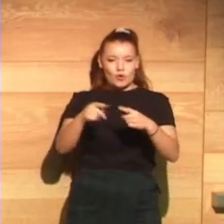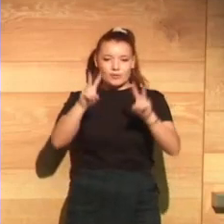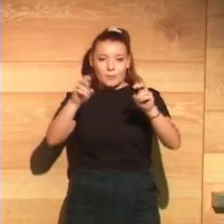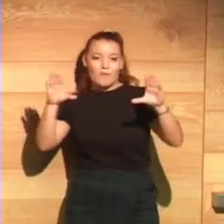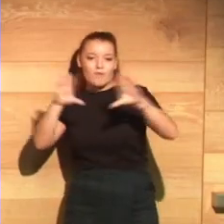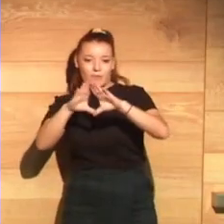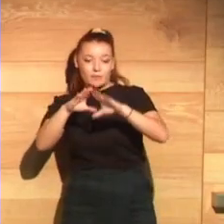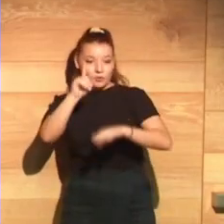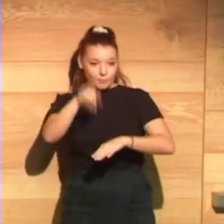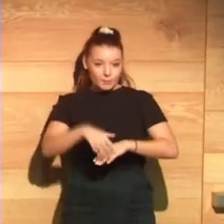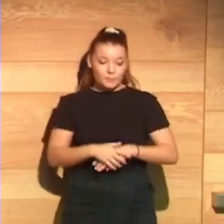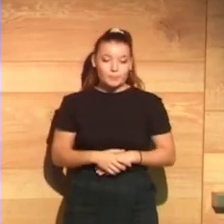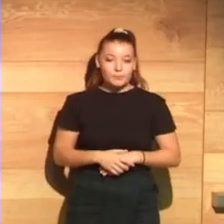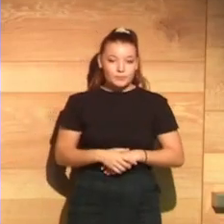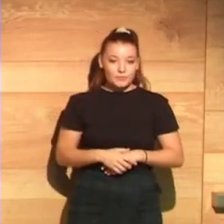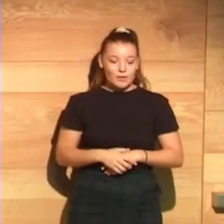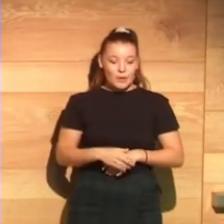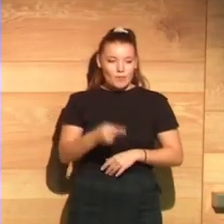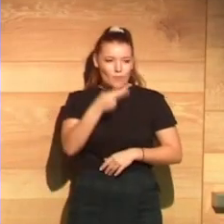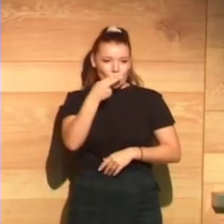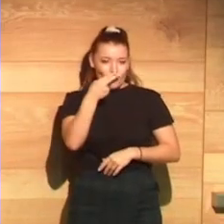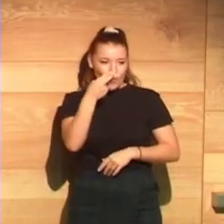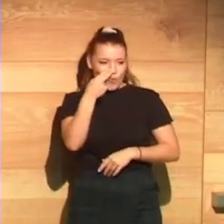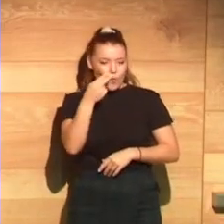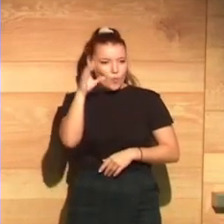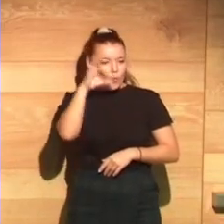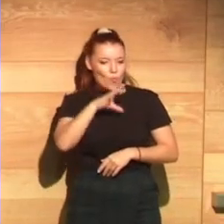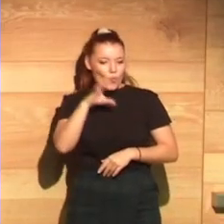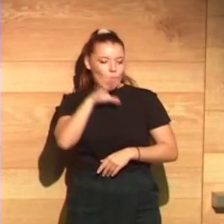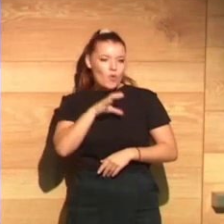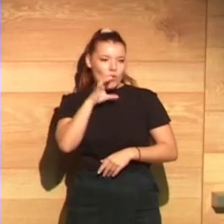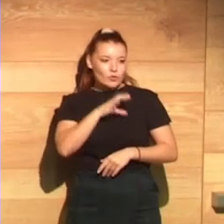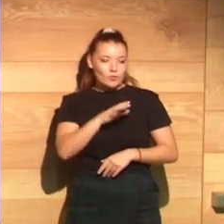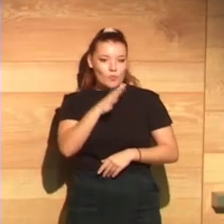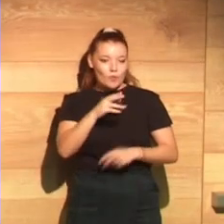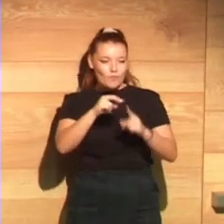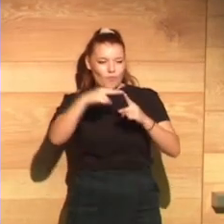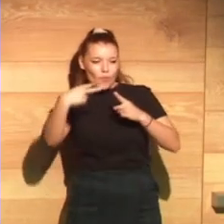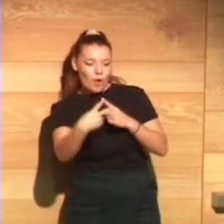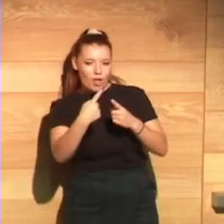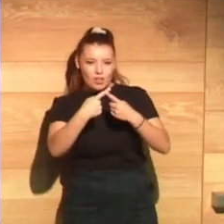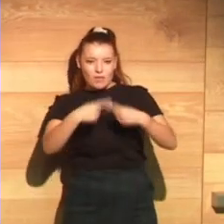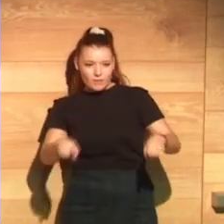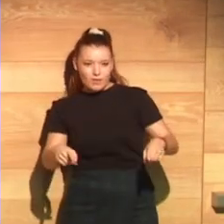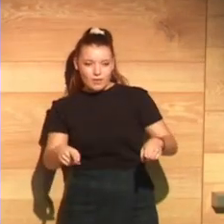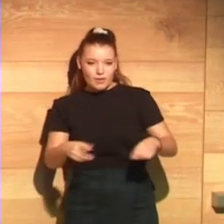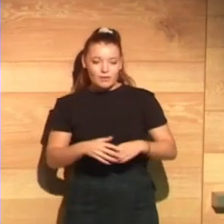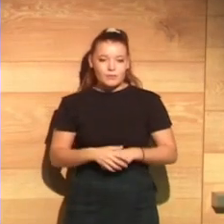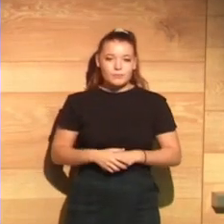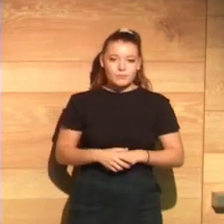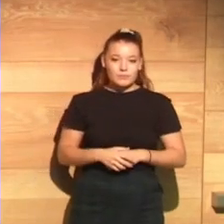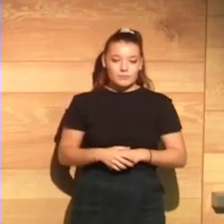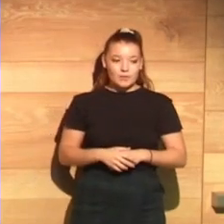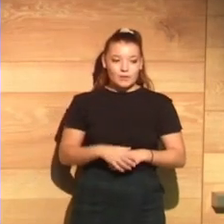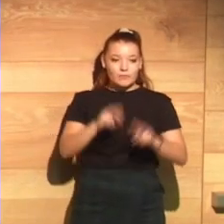el feminismo también, y claro, es curioso que la mirada ahora sea distinta, o sea, hasta qué fuerte ha sido todo